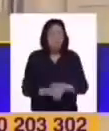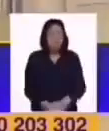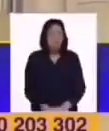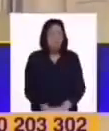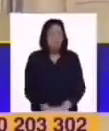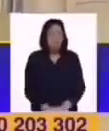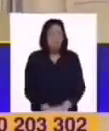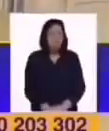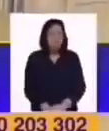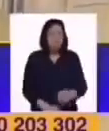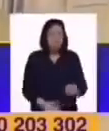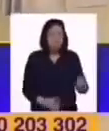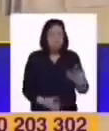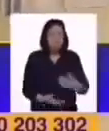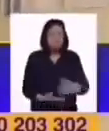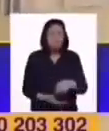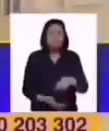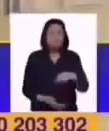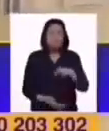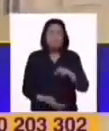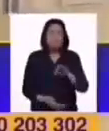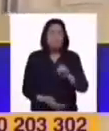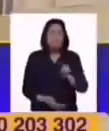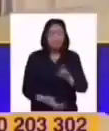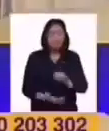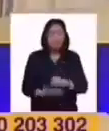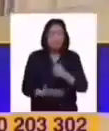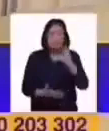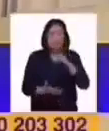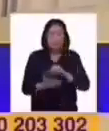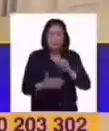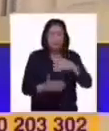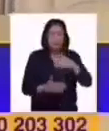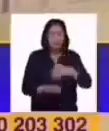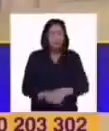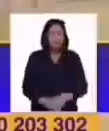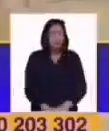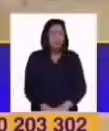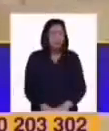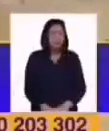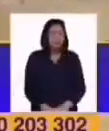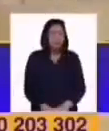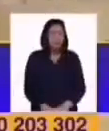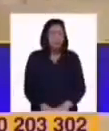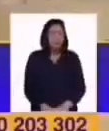cosa porque me dijeron que la patata acá tres meses todavía